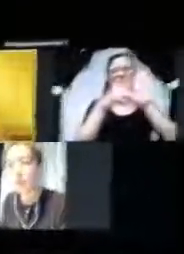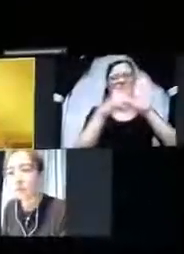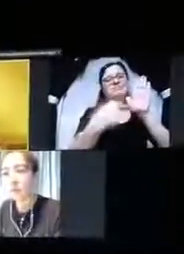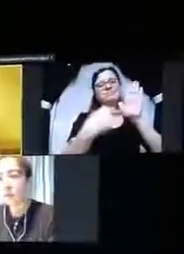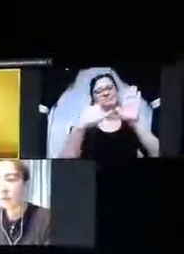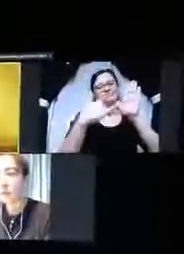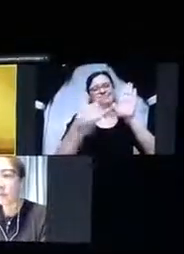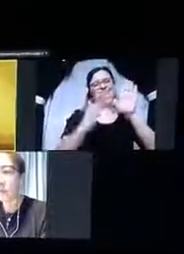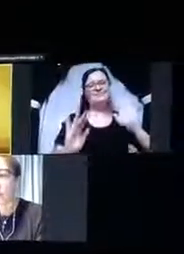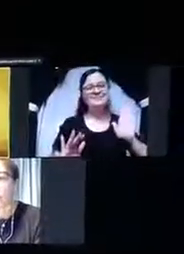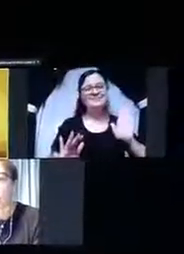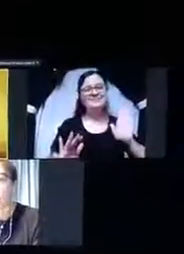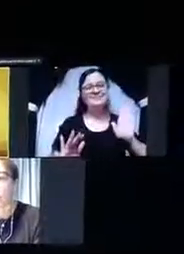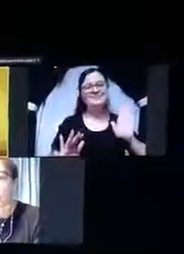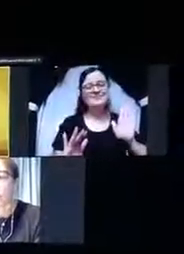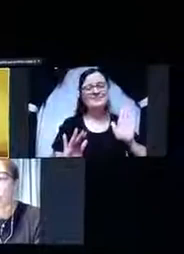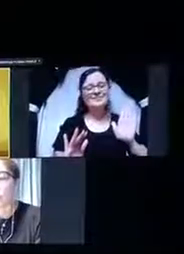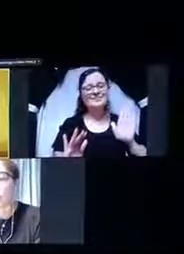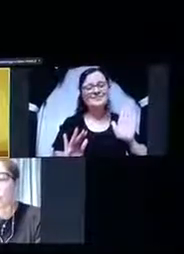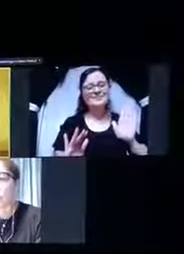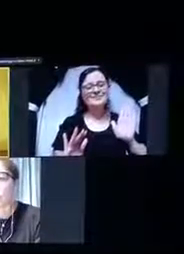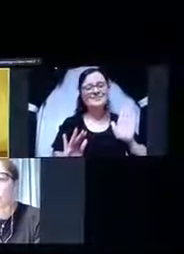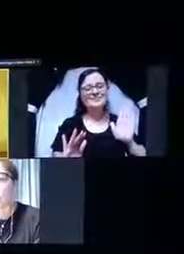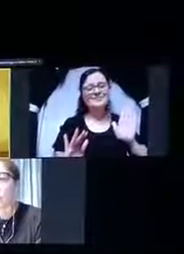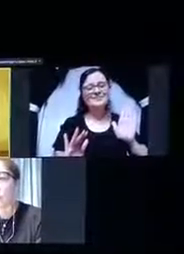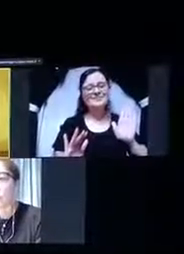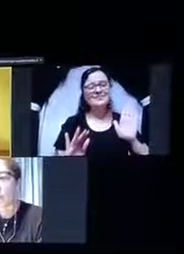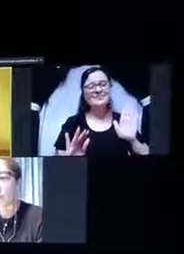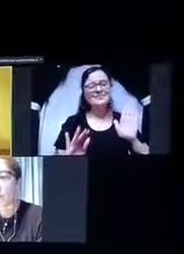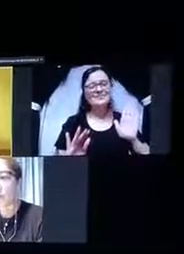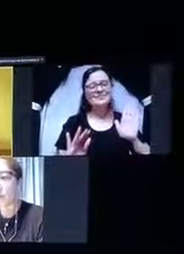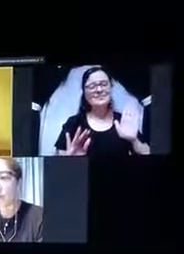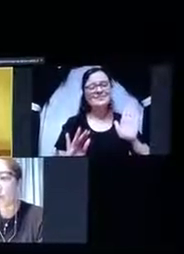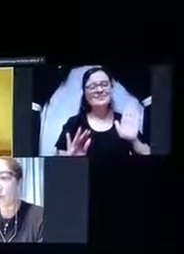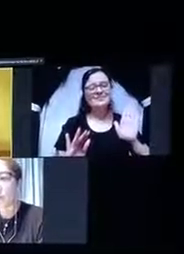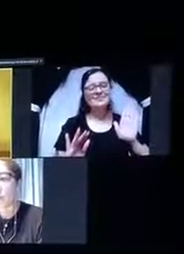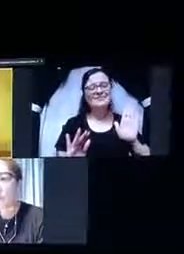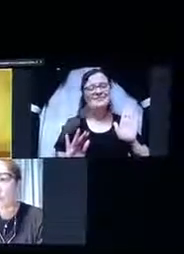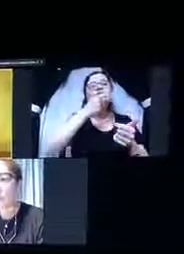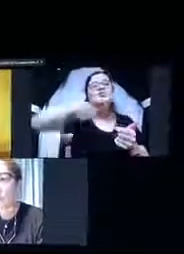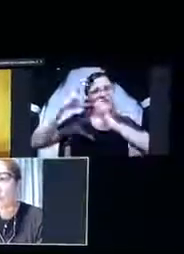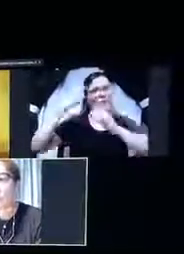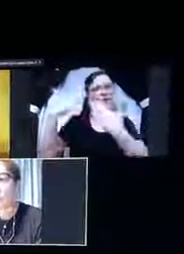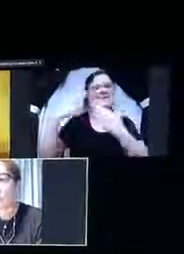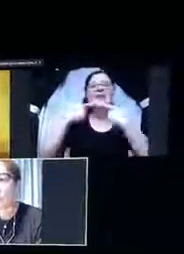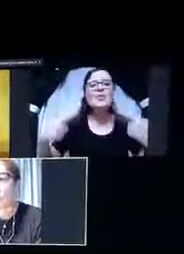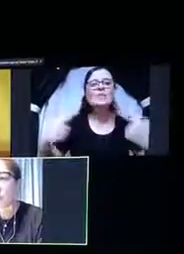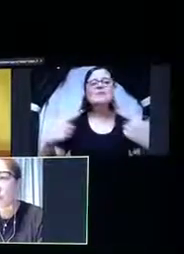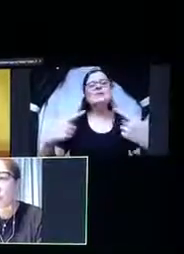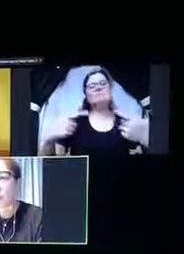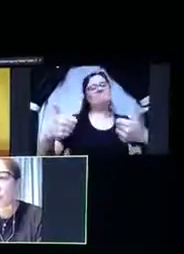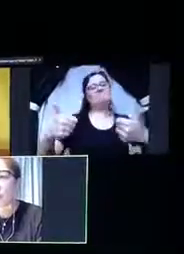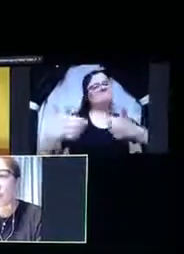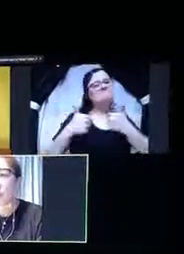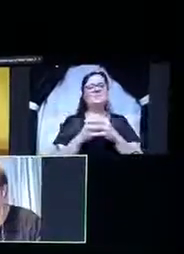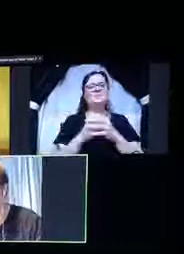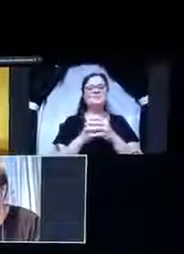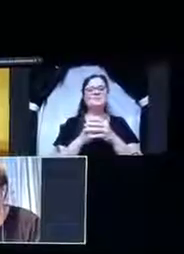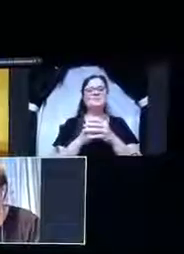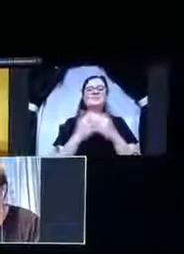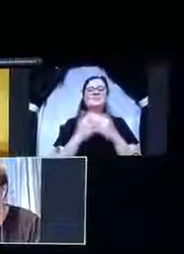mensajes, ¿sí? Si queremos y desarrollamos la competencia lingüística, a todos los posibles en nuestra lengua,